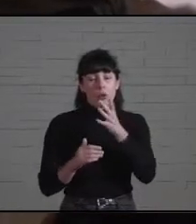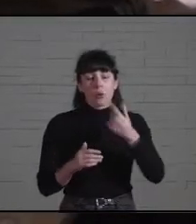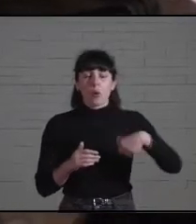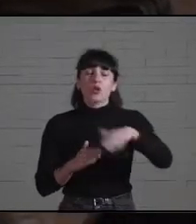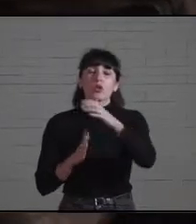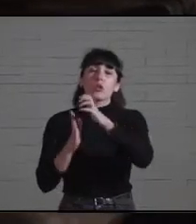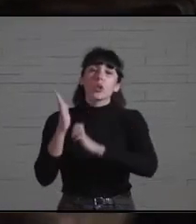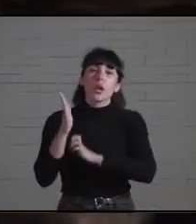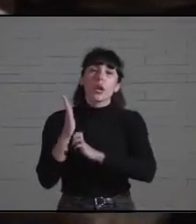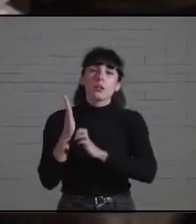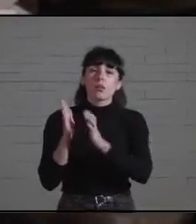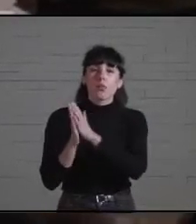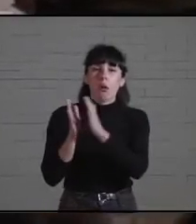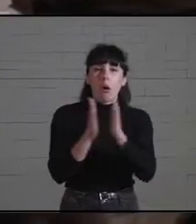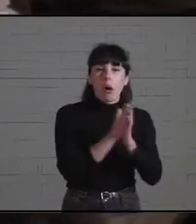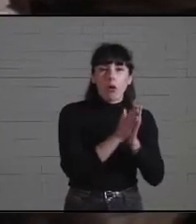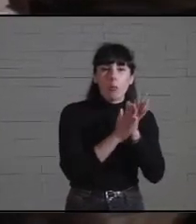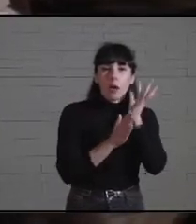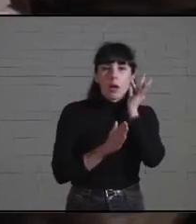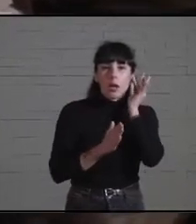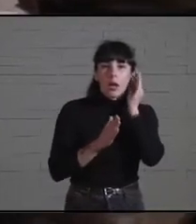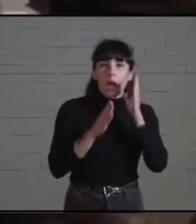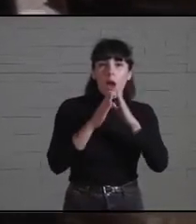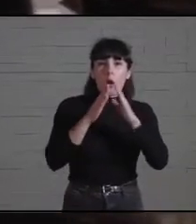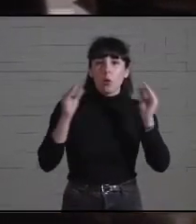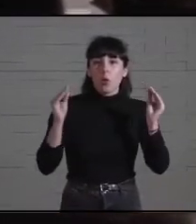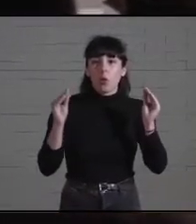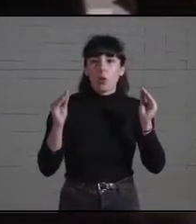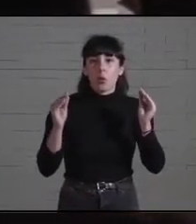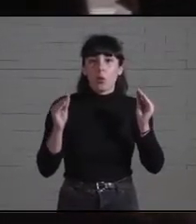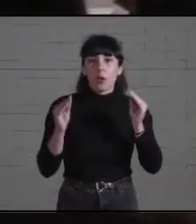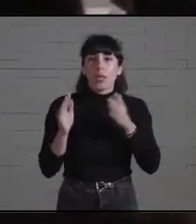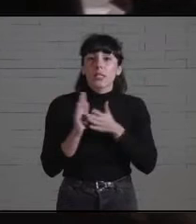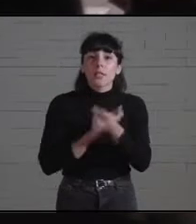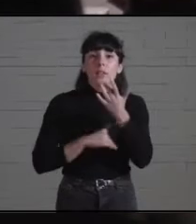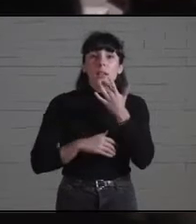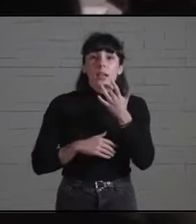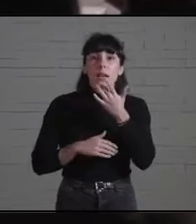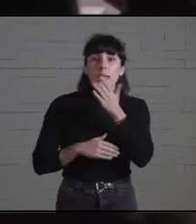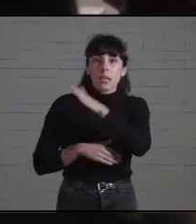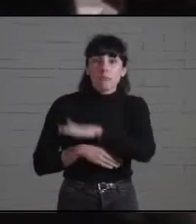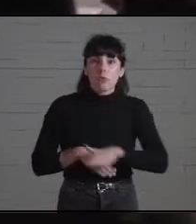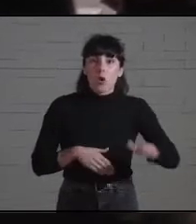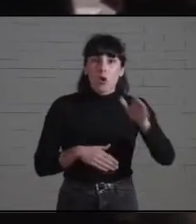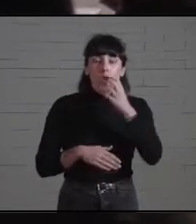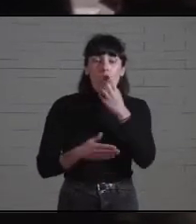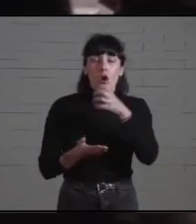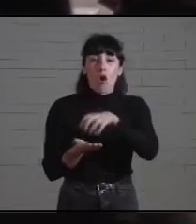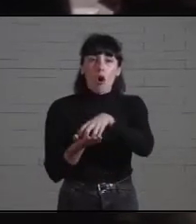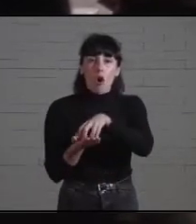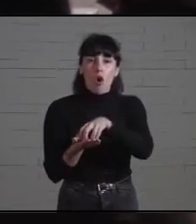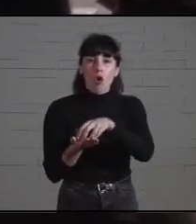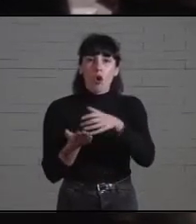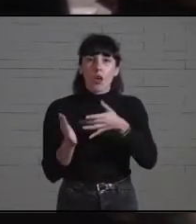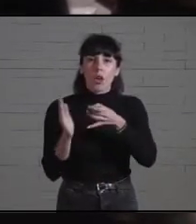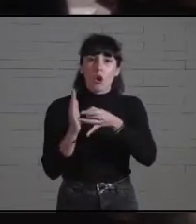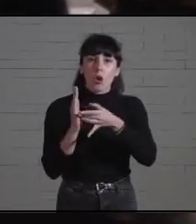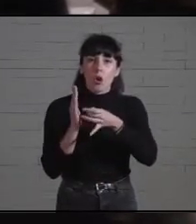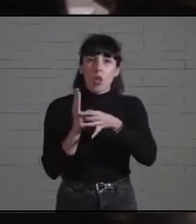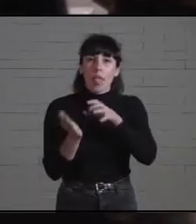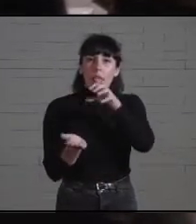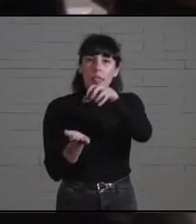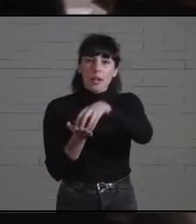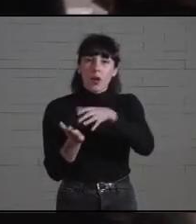que muestran que la escolarización infantil temprana en un centro de calidad pues ayuda